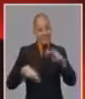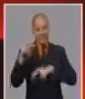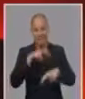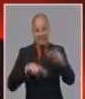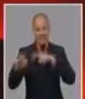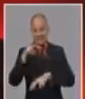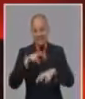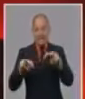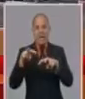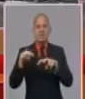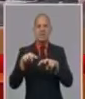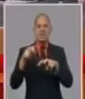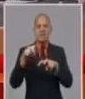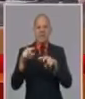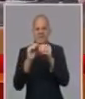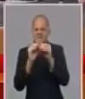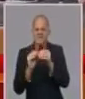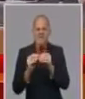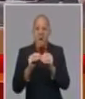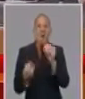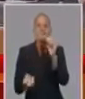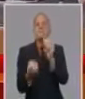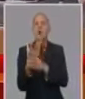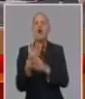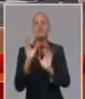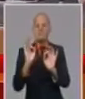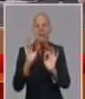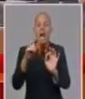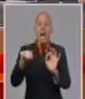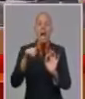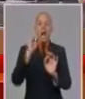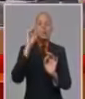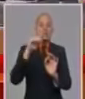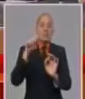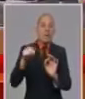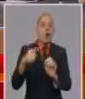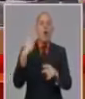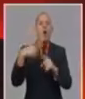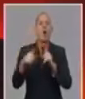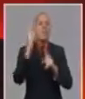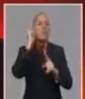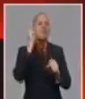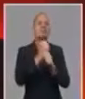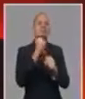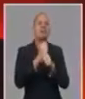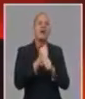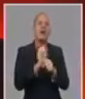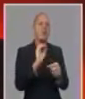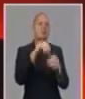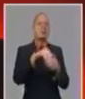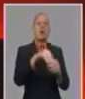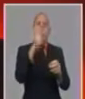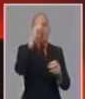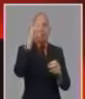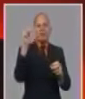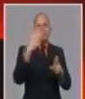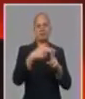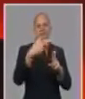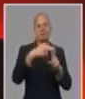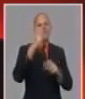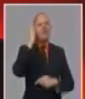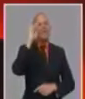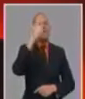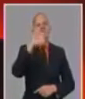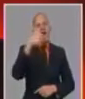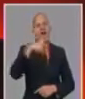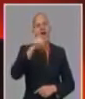este protocolo con nosotros, y también tenemos una neumóloga del Hospital Fajardo que trabaja con nosotros en esto, y unido a BioCuba Pharma, o sea, el Centro